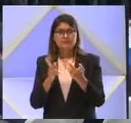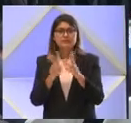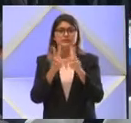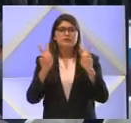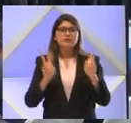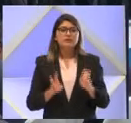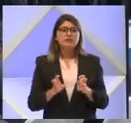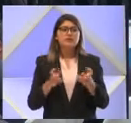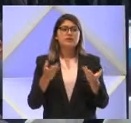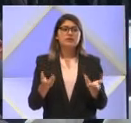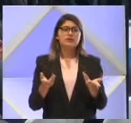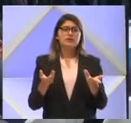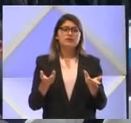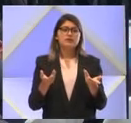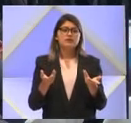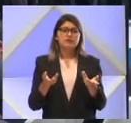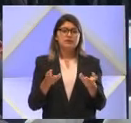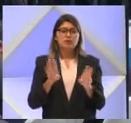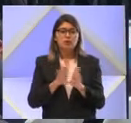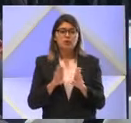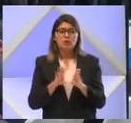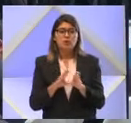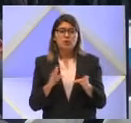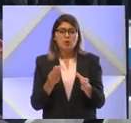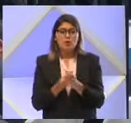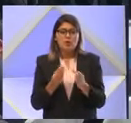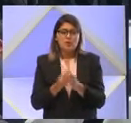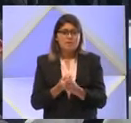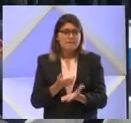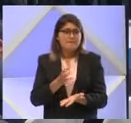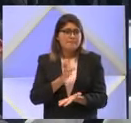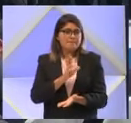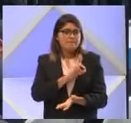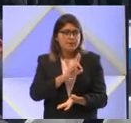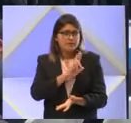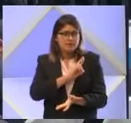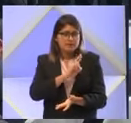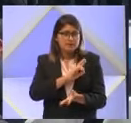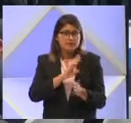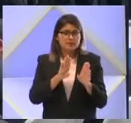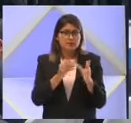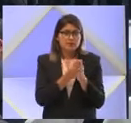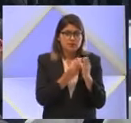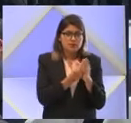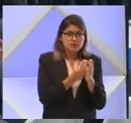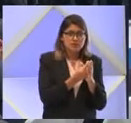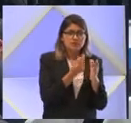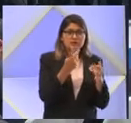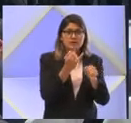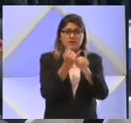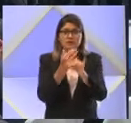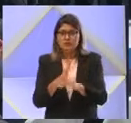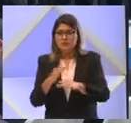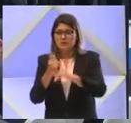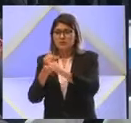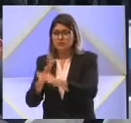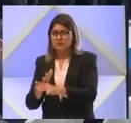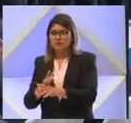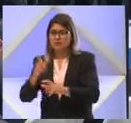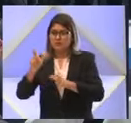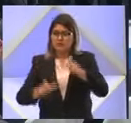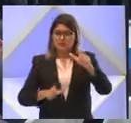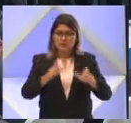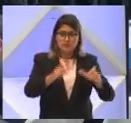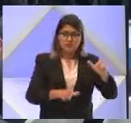privacidad tiene que generar confianza en el manejo de los datos en cómo va a manejar este lío toda esta